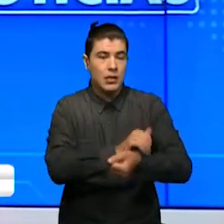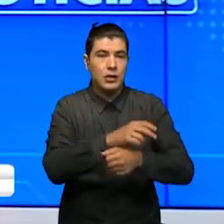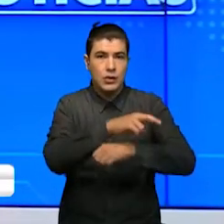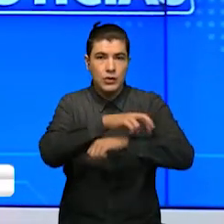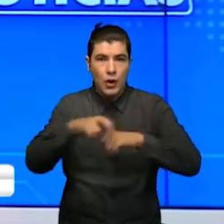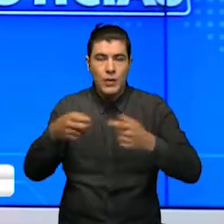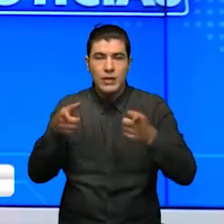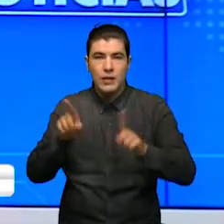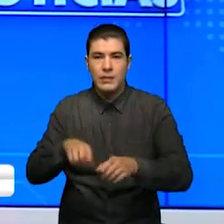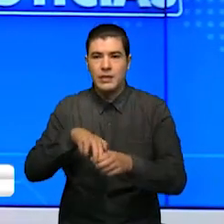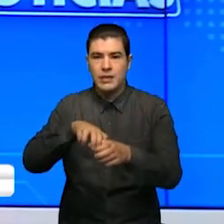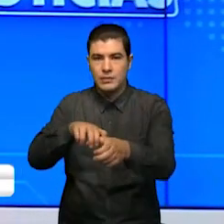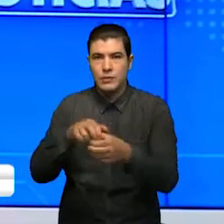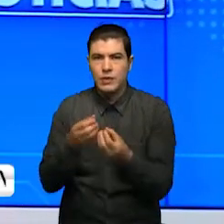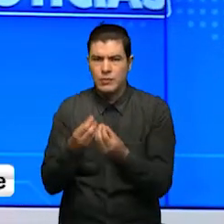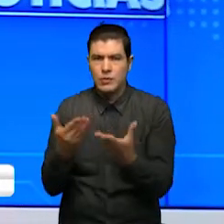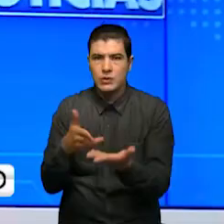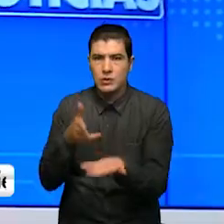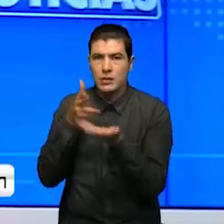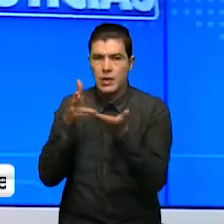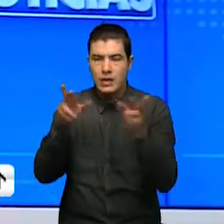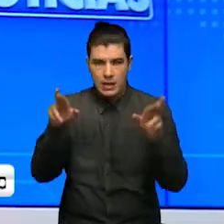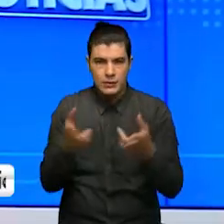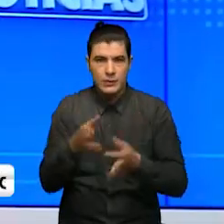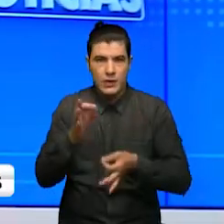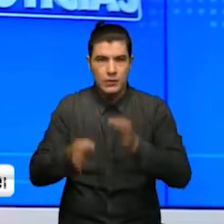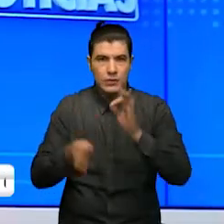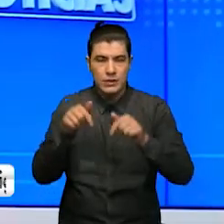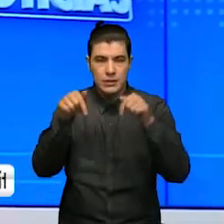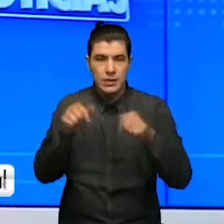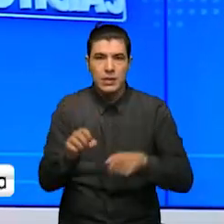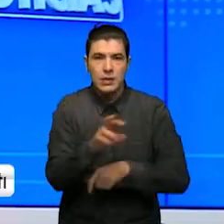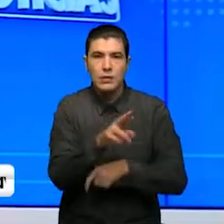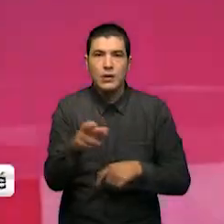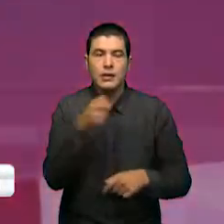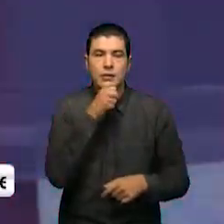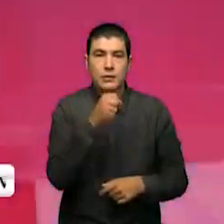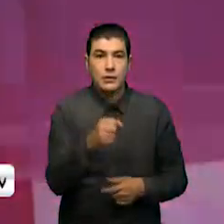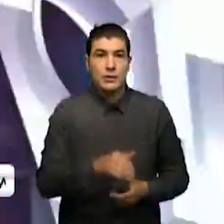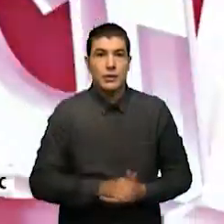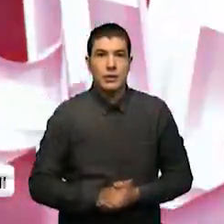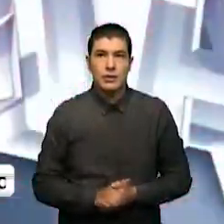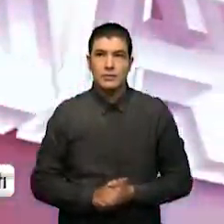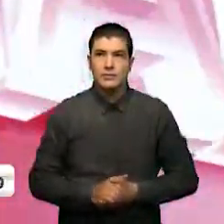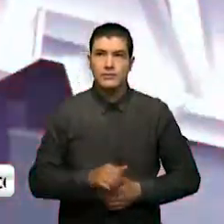porte por armas de fuego. Resumen judicial en Oriente Noticias.